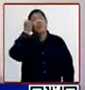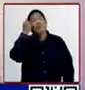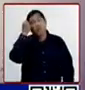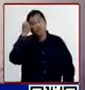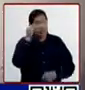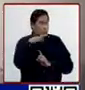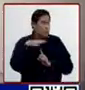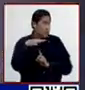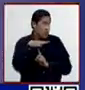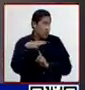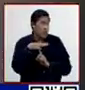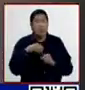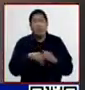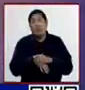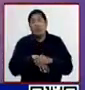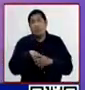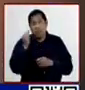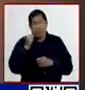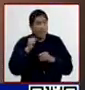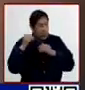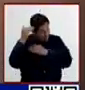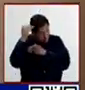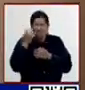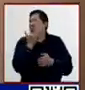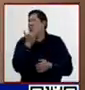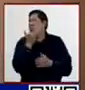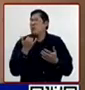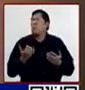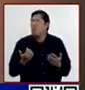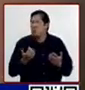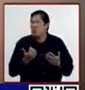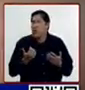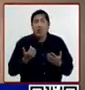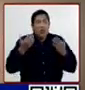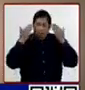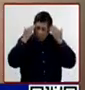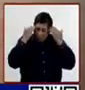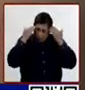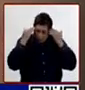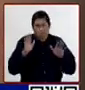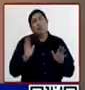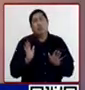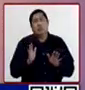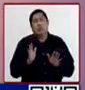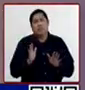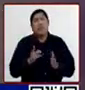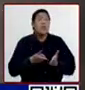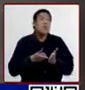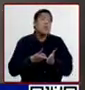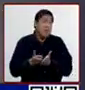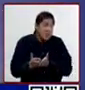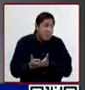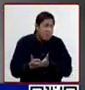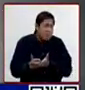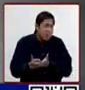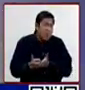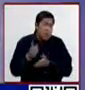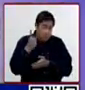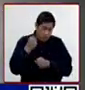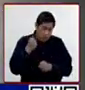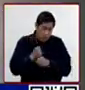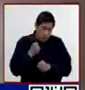el contexto fuera de Santa Cruz. Ahora, ¿qué pasó específicamente? Todavía no se sabe con exactitud. Lo cierto es que, según uno